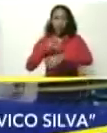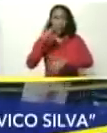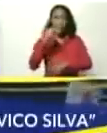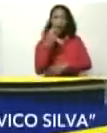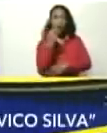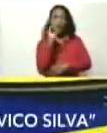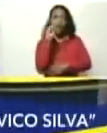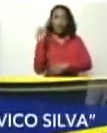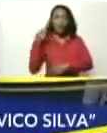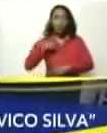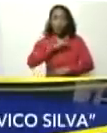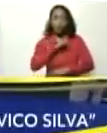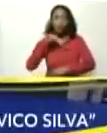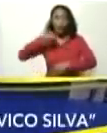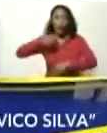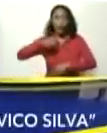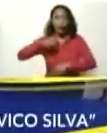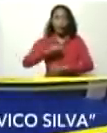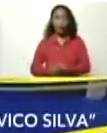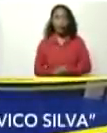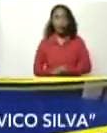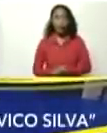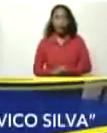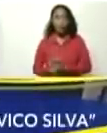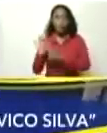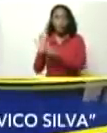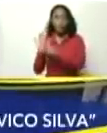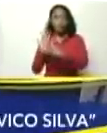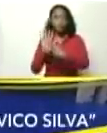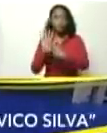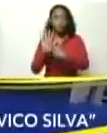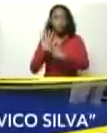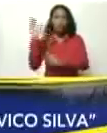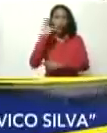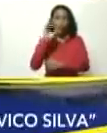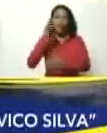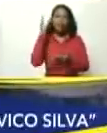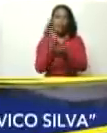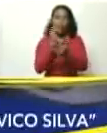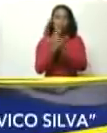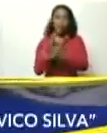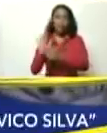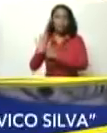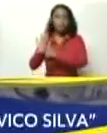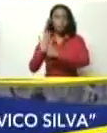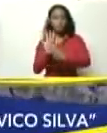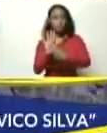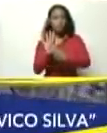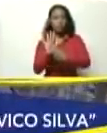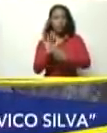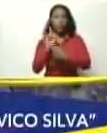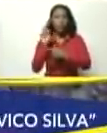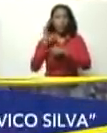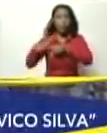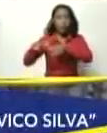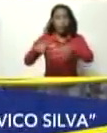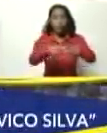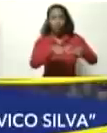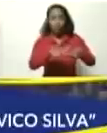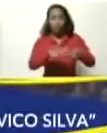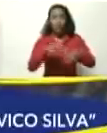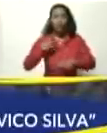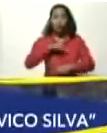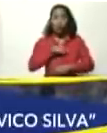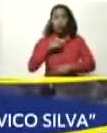comandante. Nosotros estamos dando ejemplo, Caracas siempre dando el ejemplo por todos sus rincones. Hemos